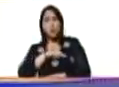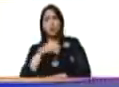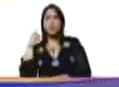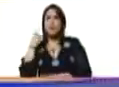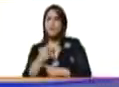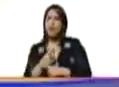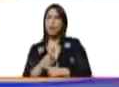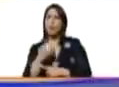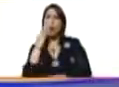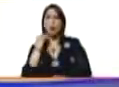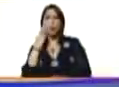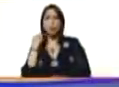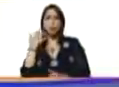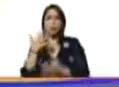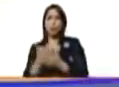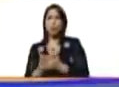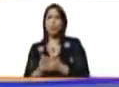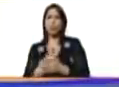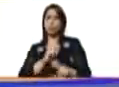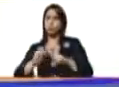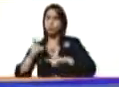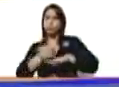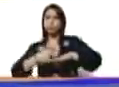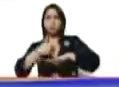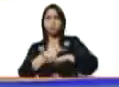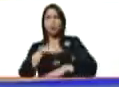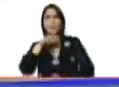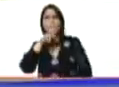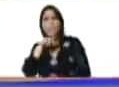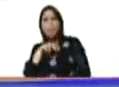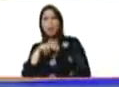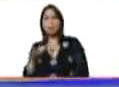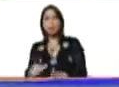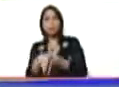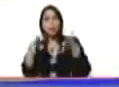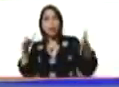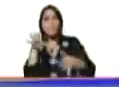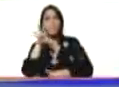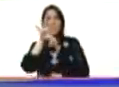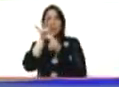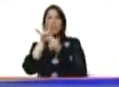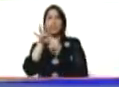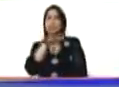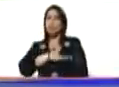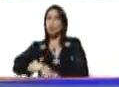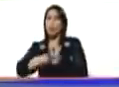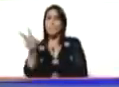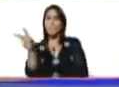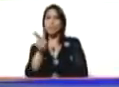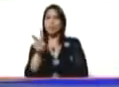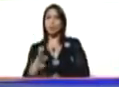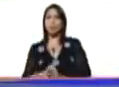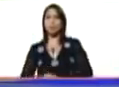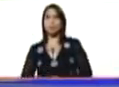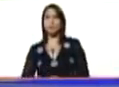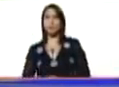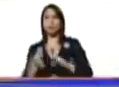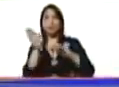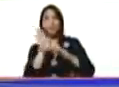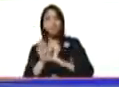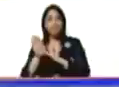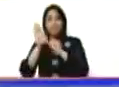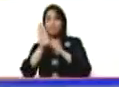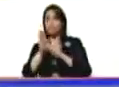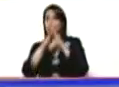que acostumbrarnos a gobernar y hablarle al gran país, a toda Venezuela, proteger